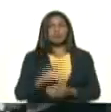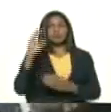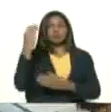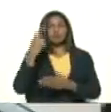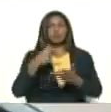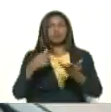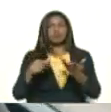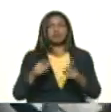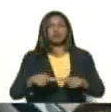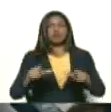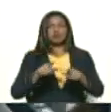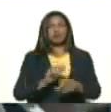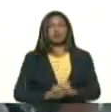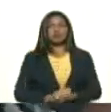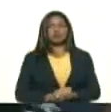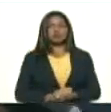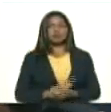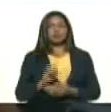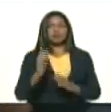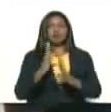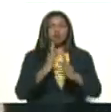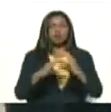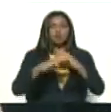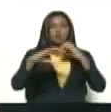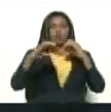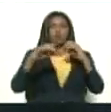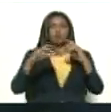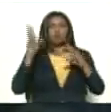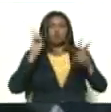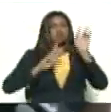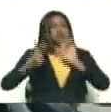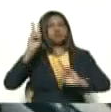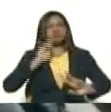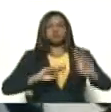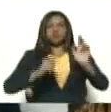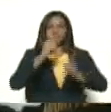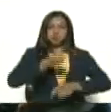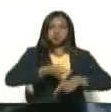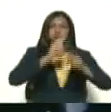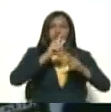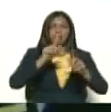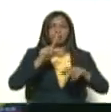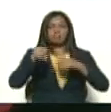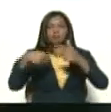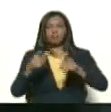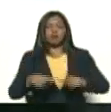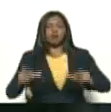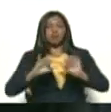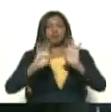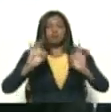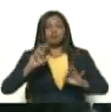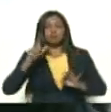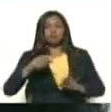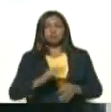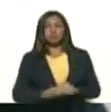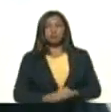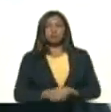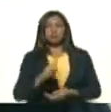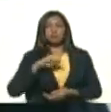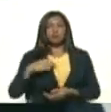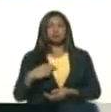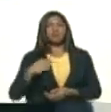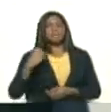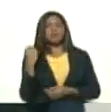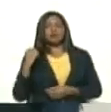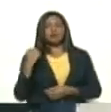otras latitudes, primero pasan por un túnel de desinfección. Luego llegan a este módulo. Aquí nuestra policía